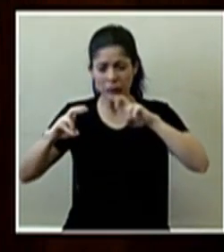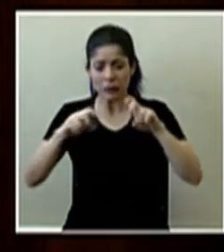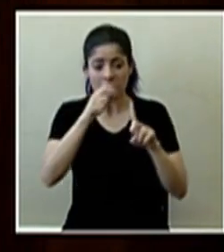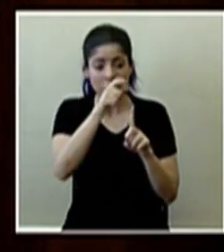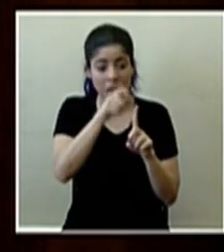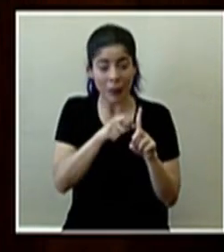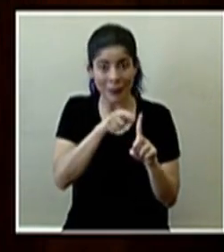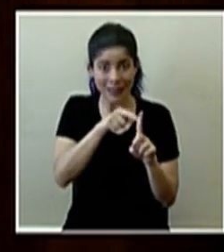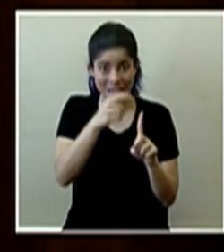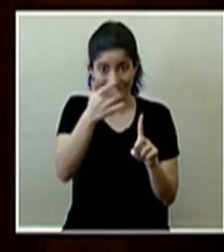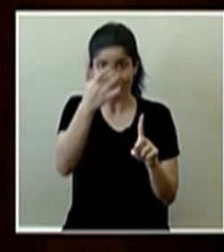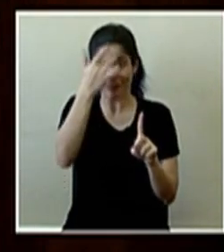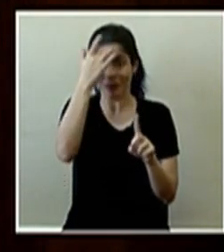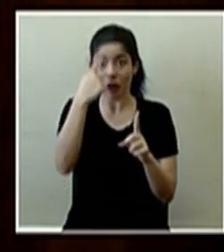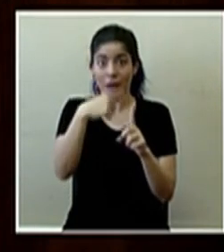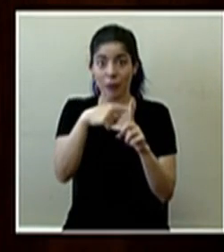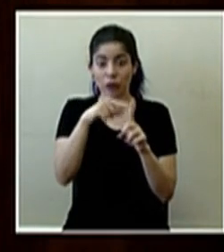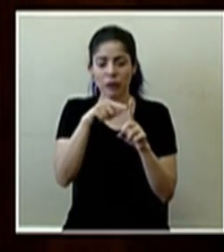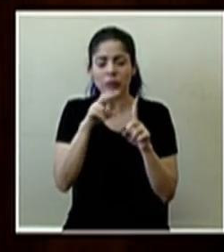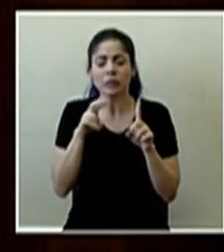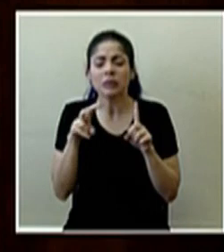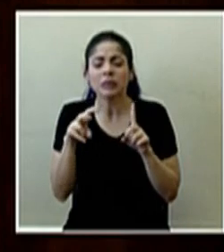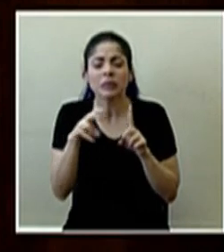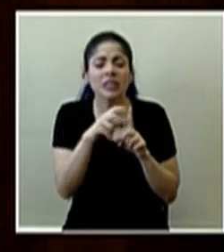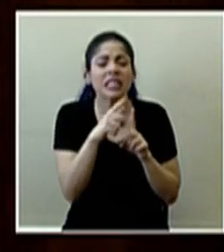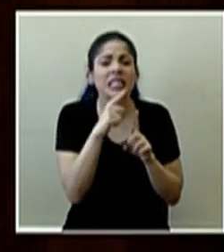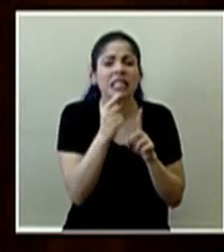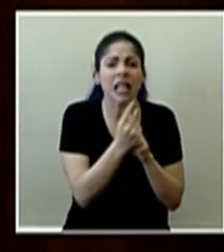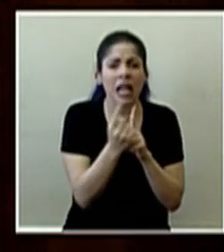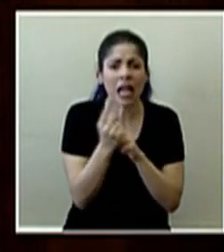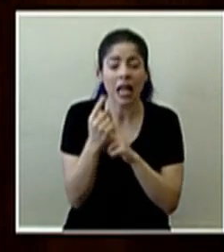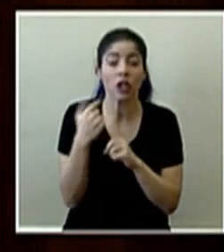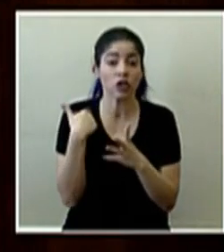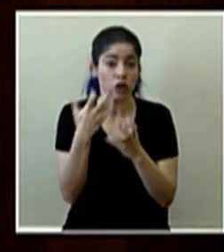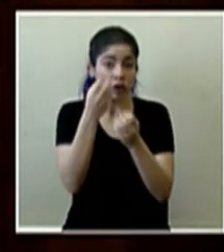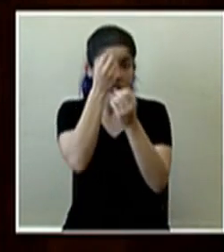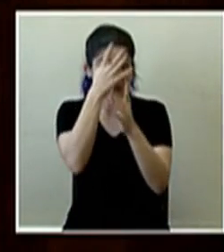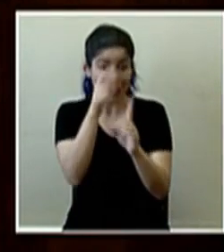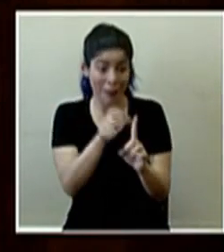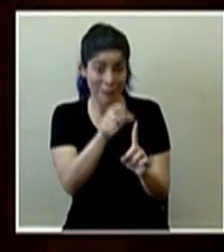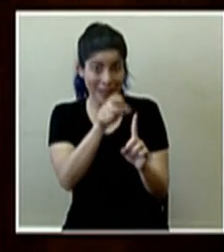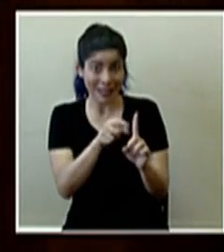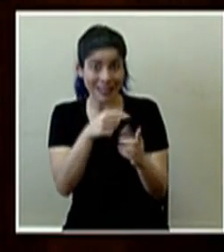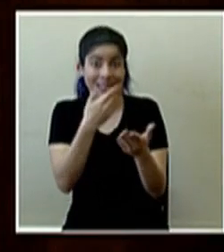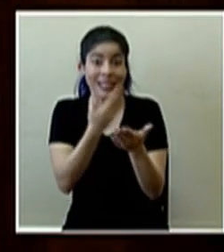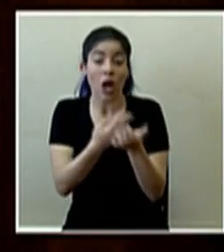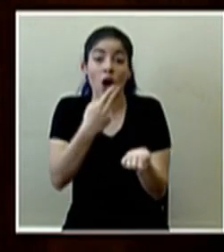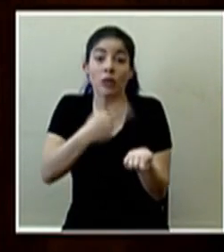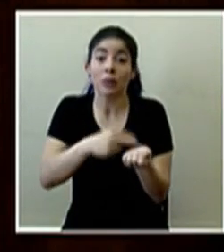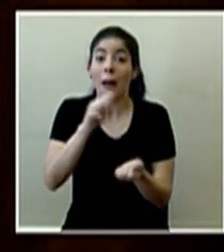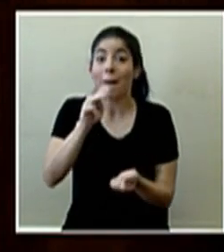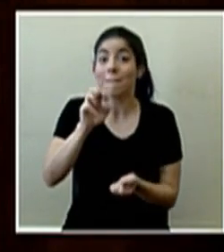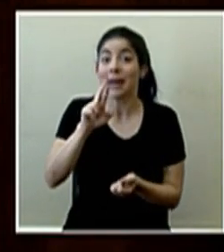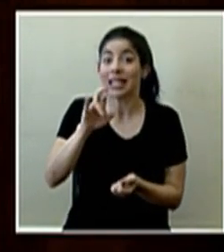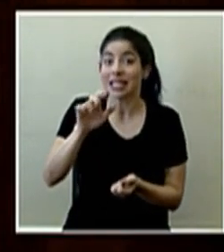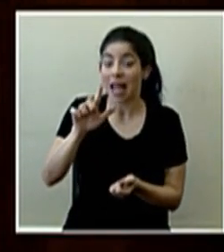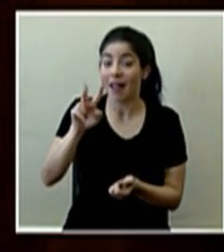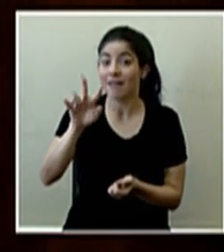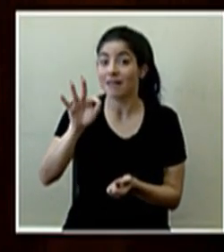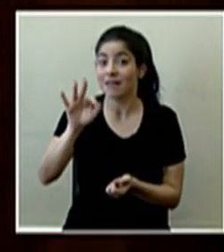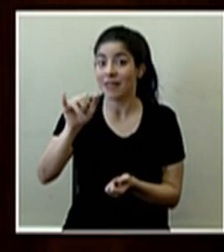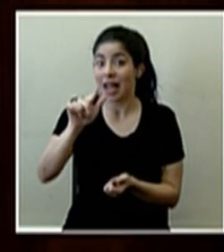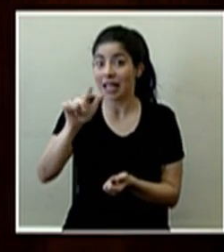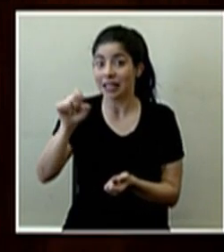nexos con la persona que dio positivo. Quiero mencionar que la persona que llegó a la Marcial Fallas en 2